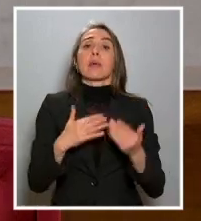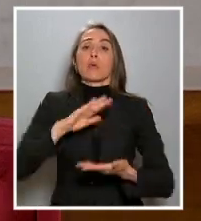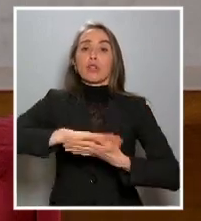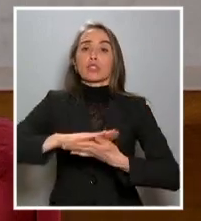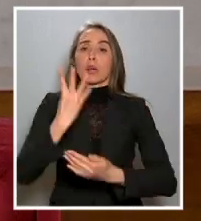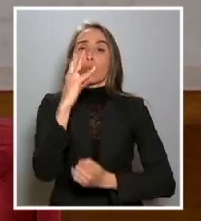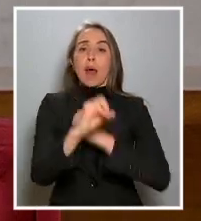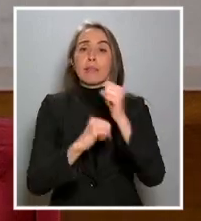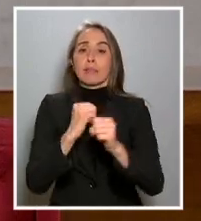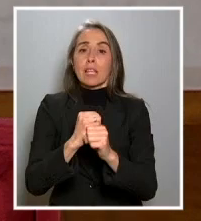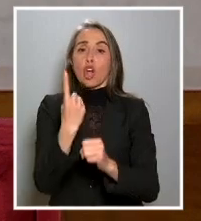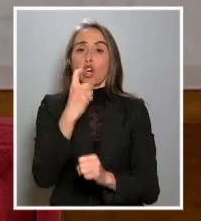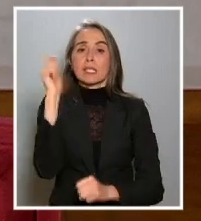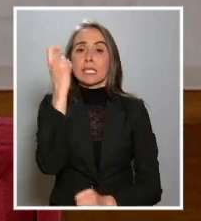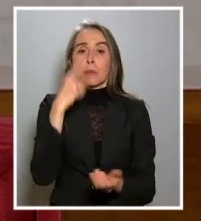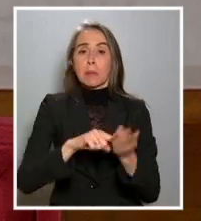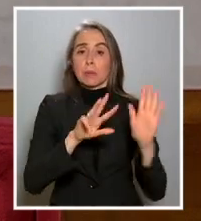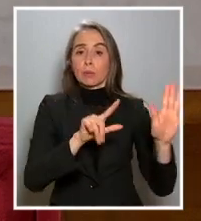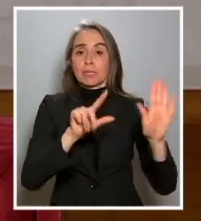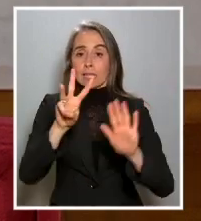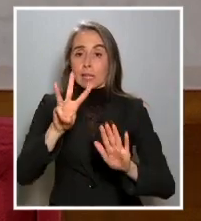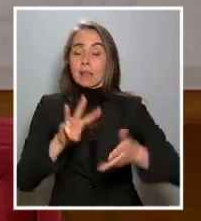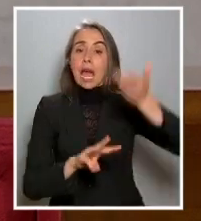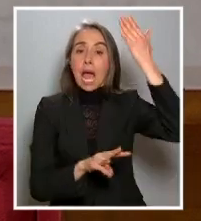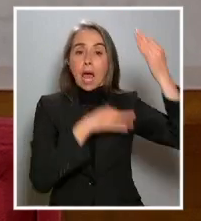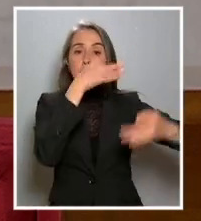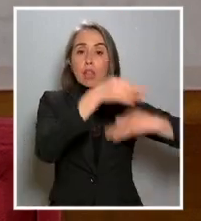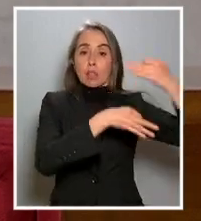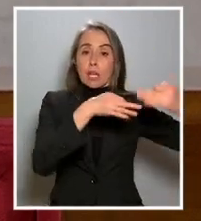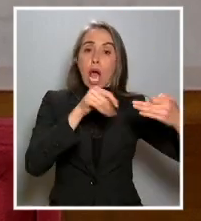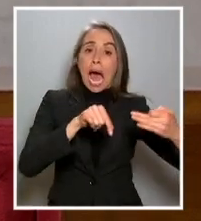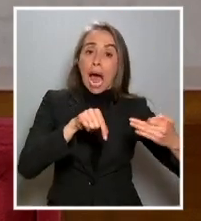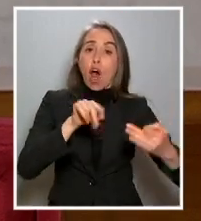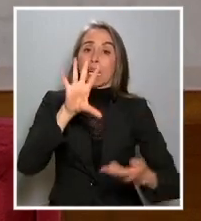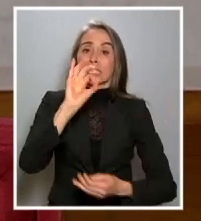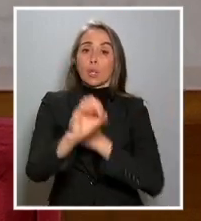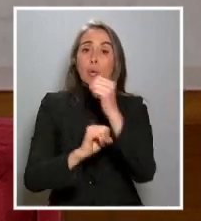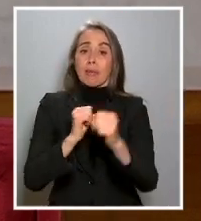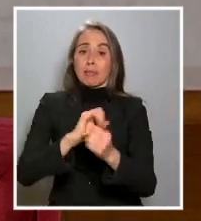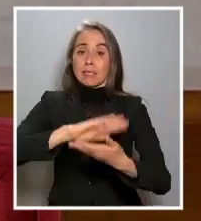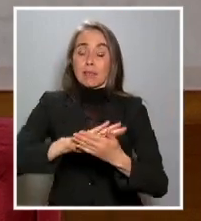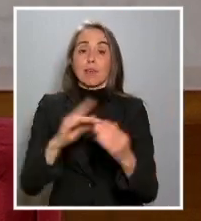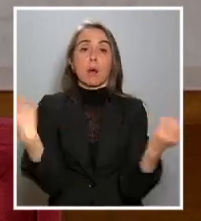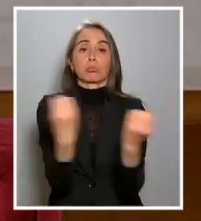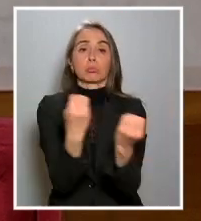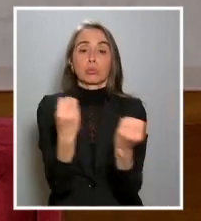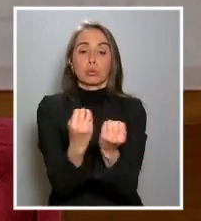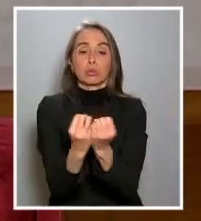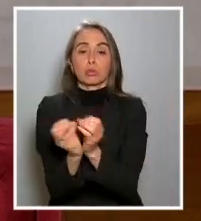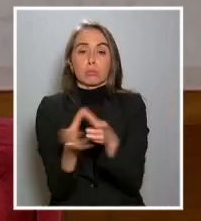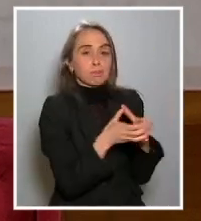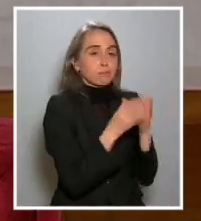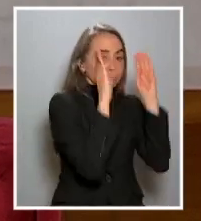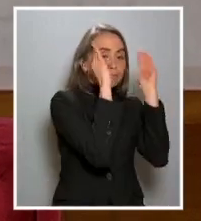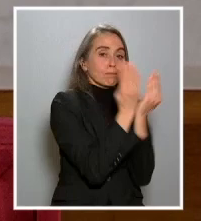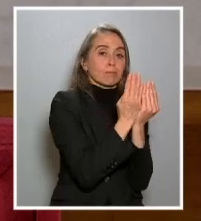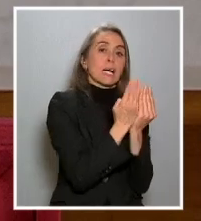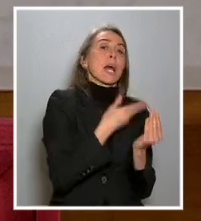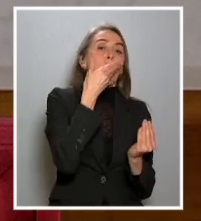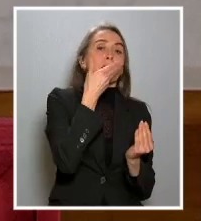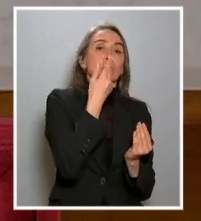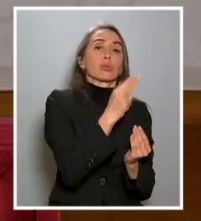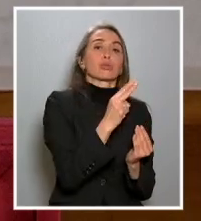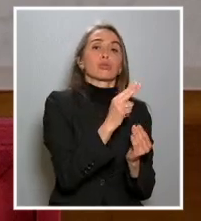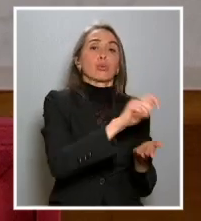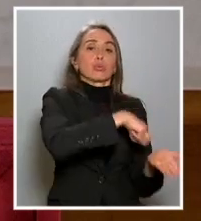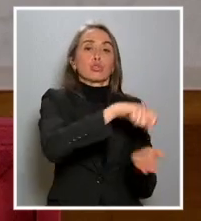años del 11 de septiembre de 1973. Y esta vez, sin embargo, fueron muchos quienes se atrincheraron en un discurso para sus